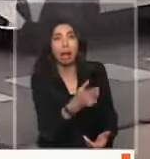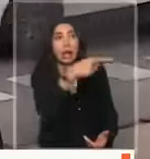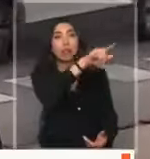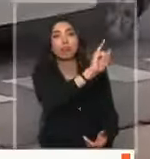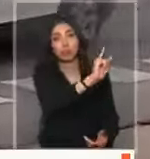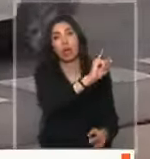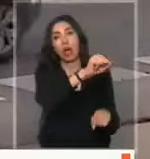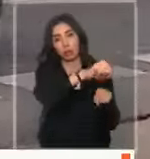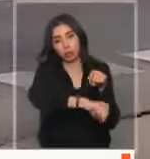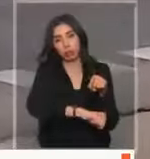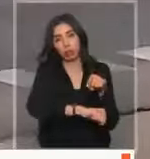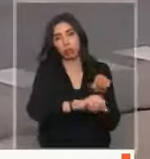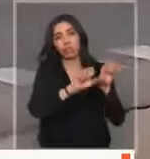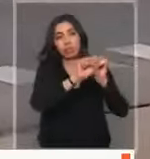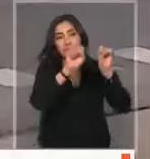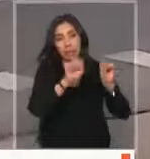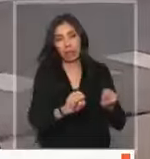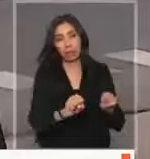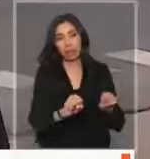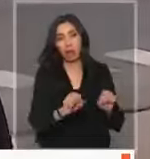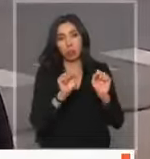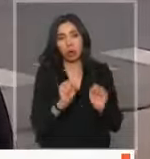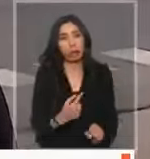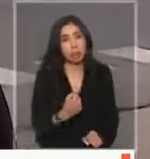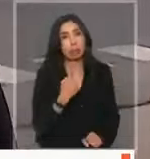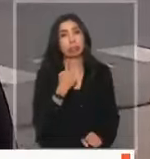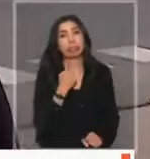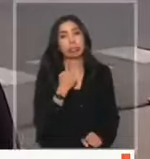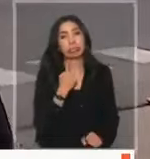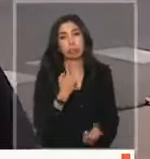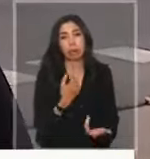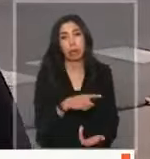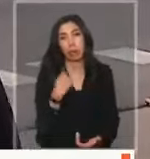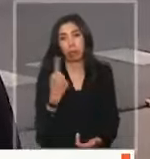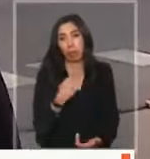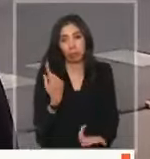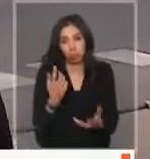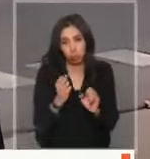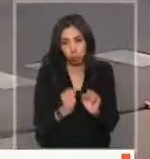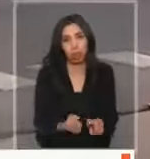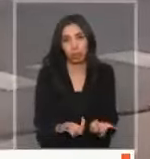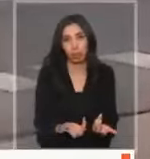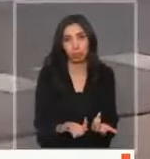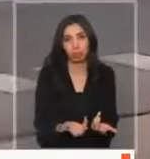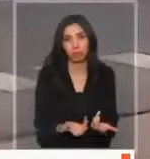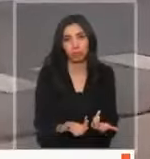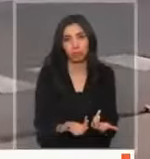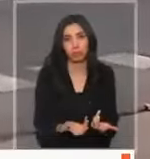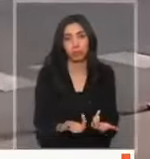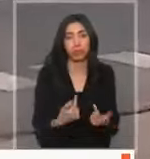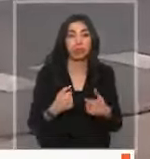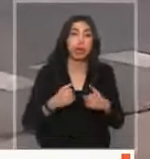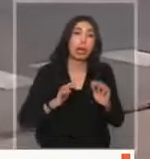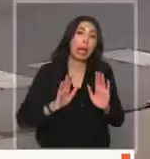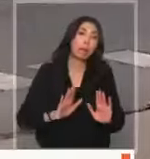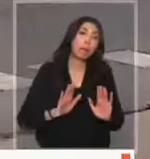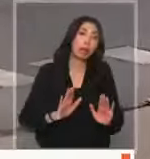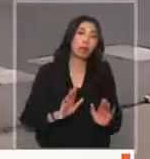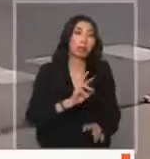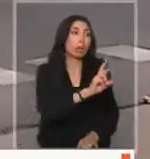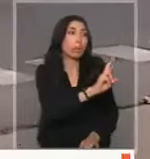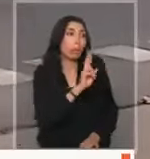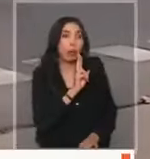el sistema lo puede inhibir estos sistemas, los inhibidores de señal, para que la redundancia. Espero que tener alguna